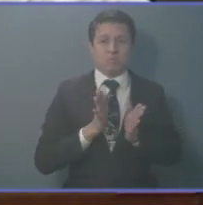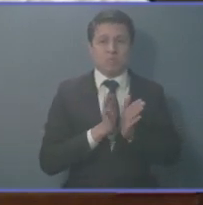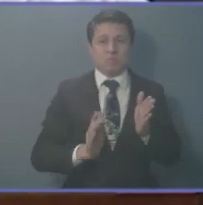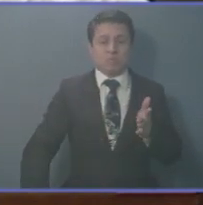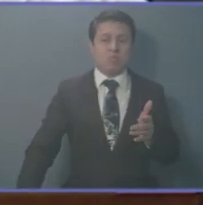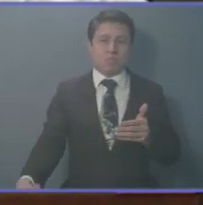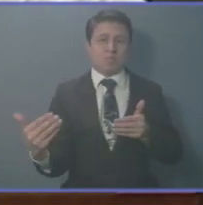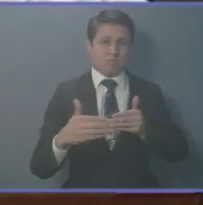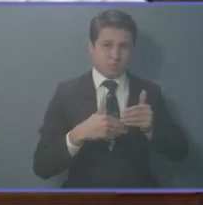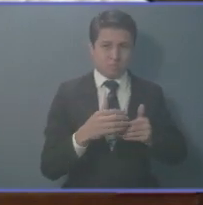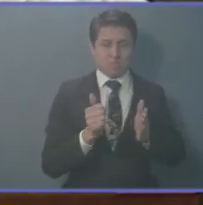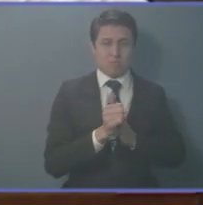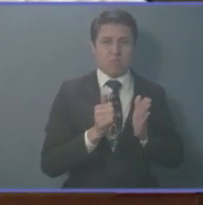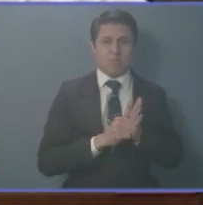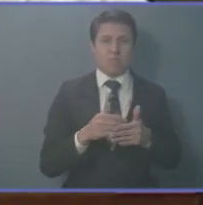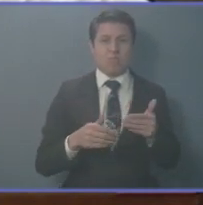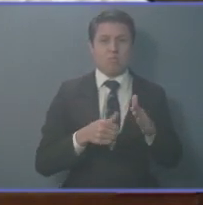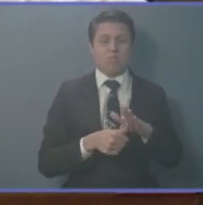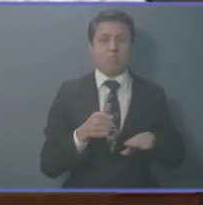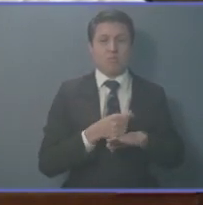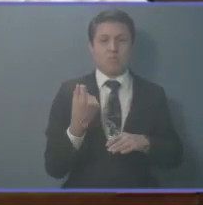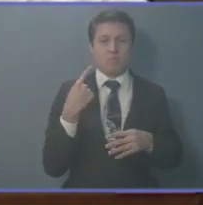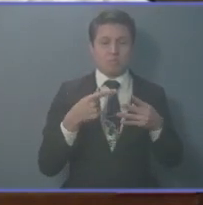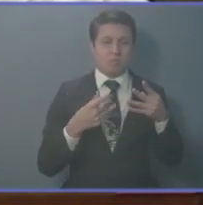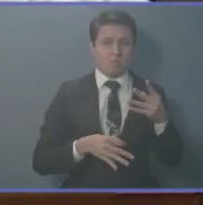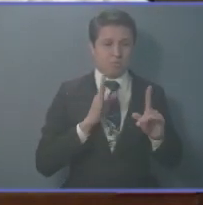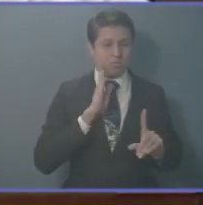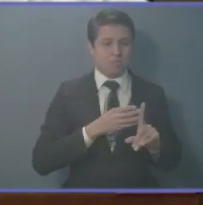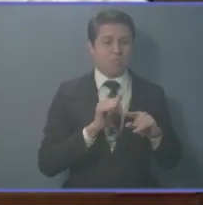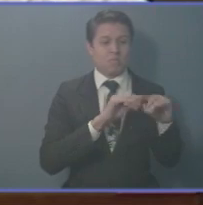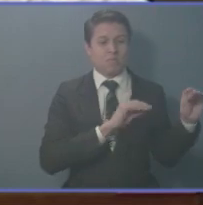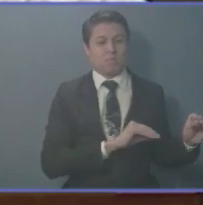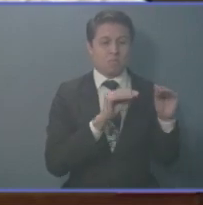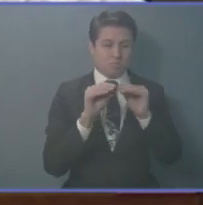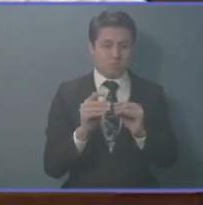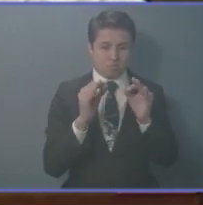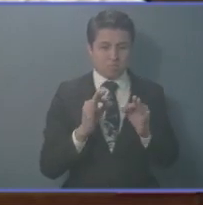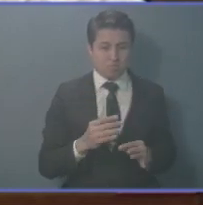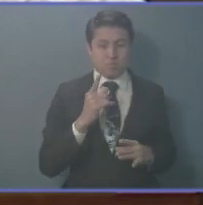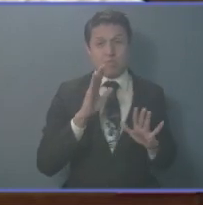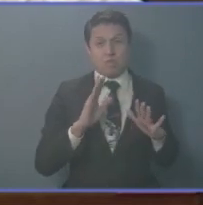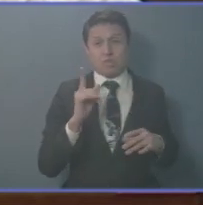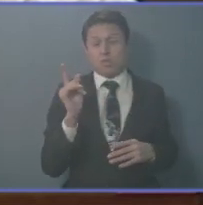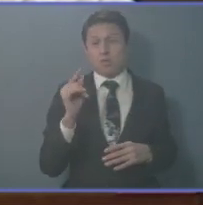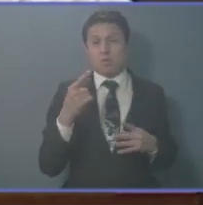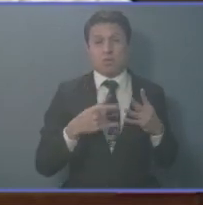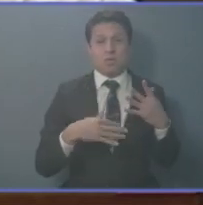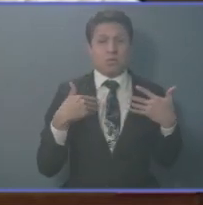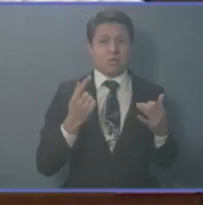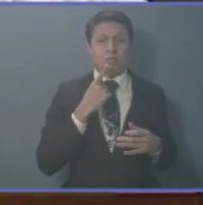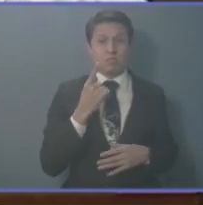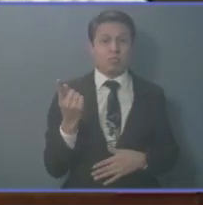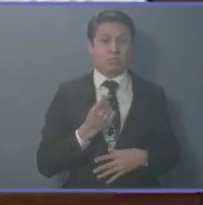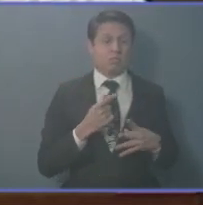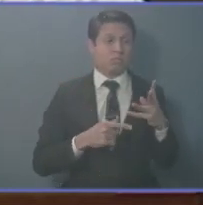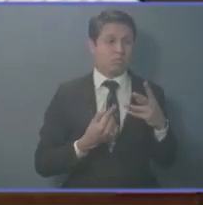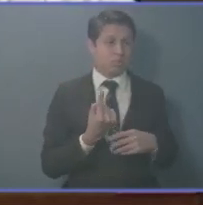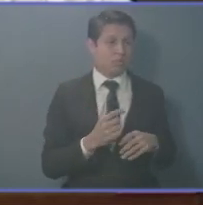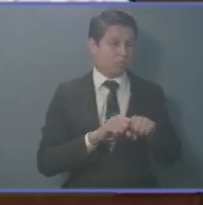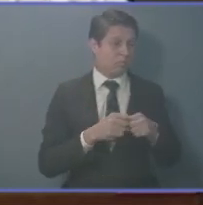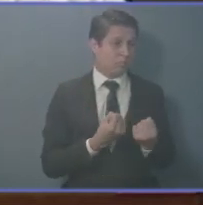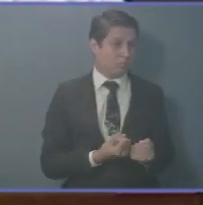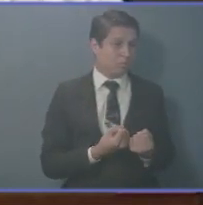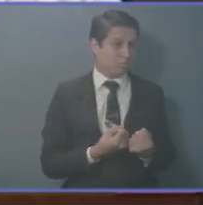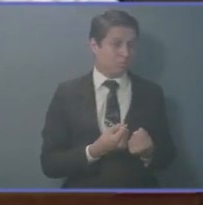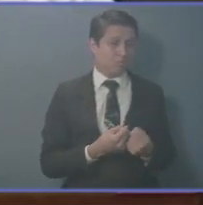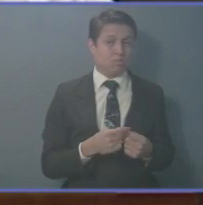administrativas y sanitarias contenidas en la presente ley será objeto de la aplicación de las medidas sancionatorias que autoriza el Código de Salud vigente. Principio